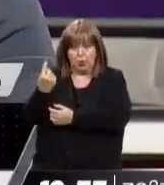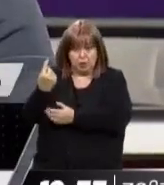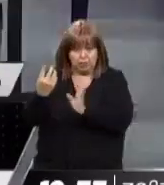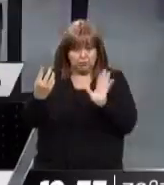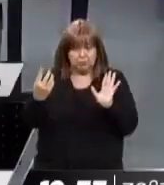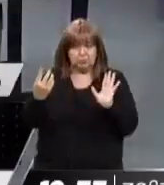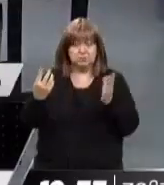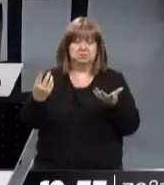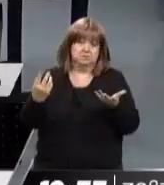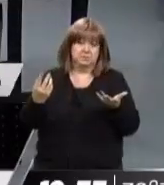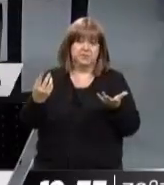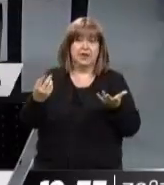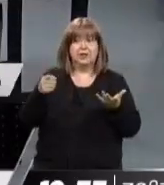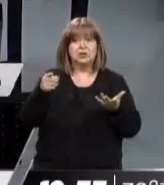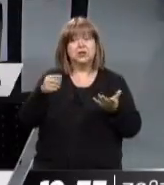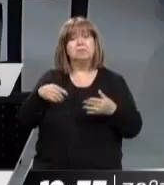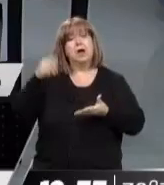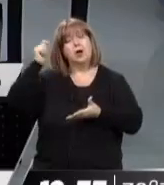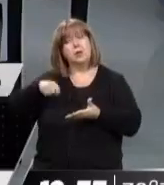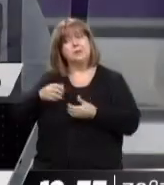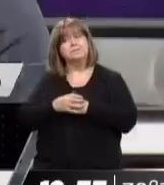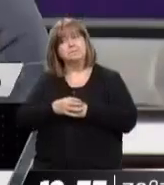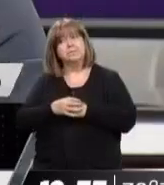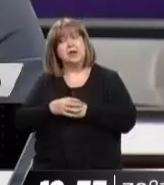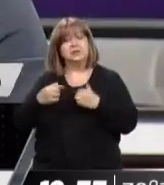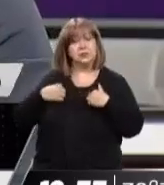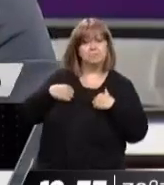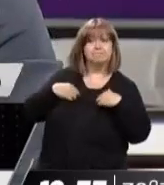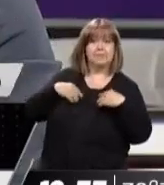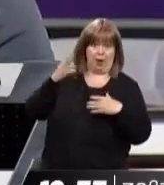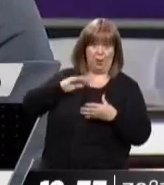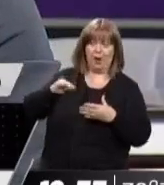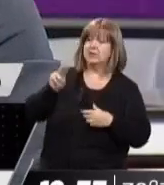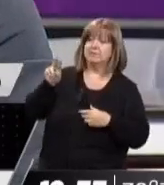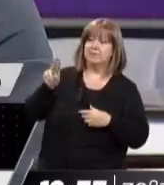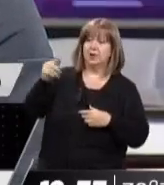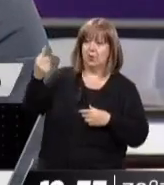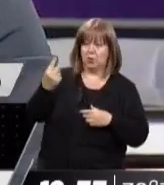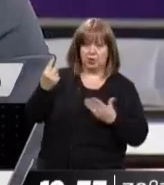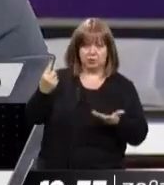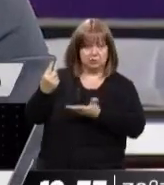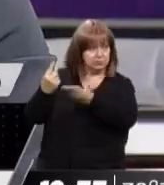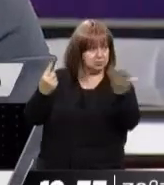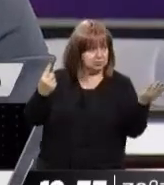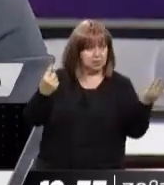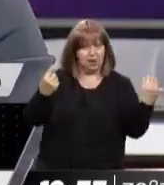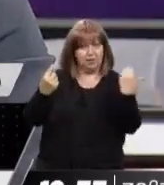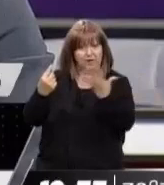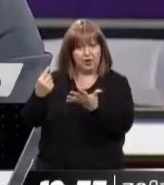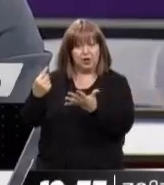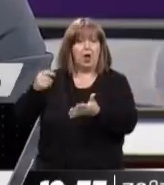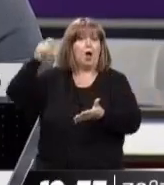hicieron. Entonces, esa circunstancia ya me persuadía de que, bueno, estábamos en vistas de un